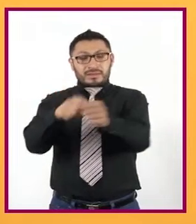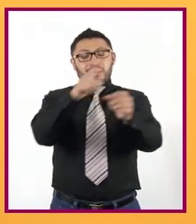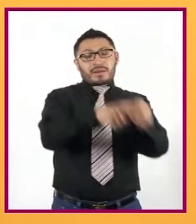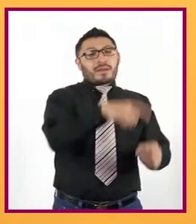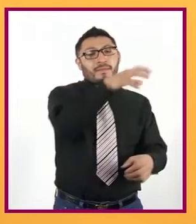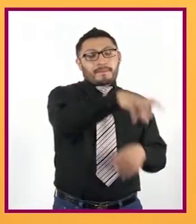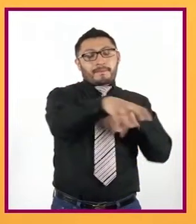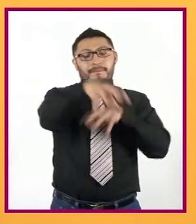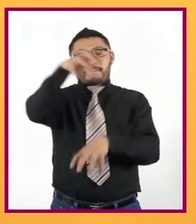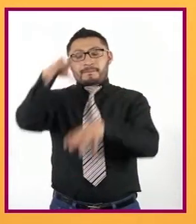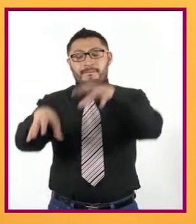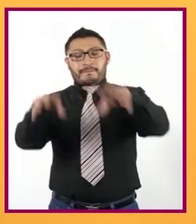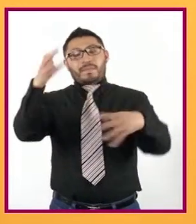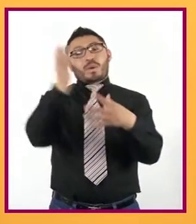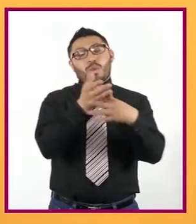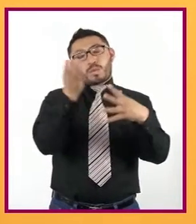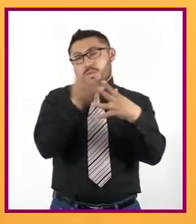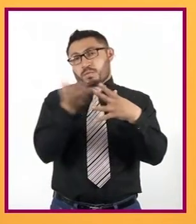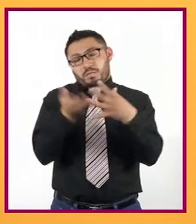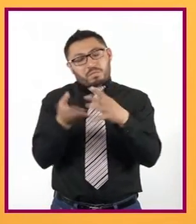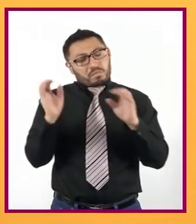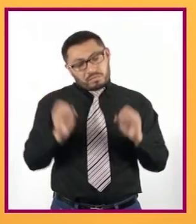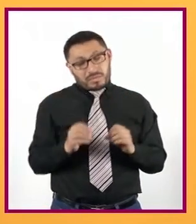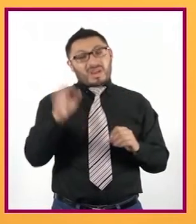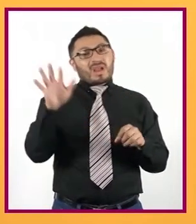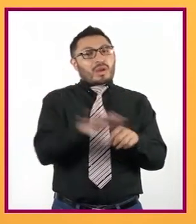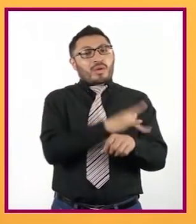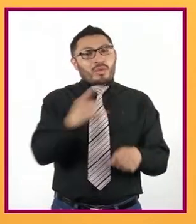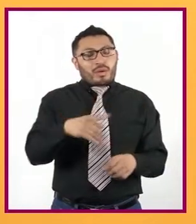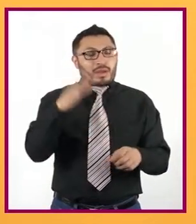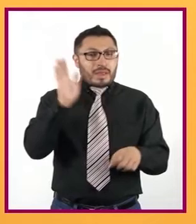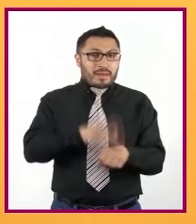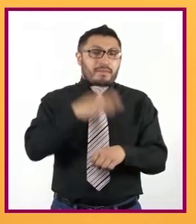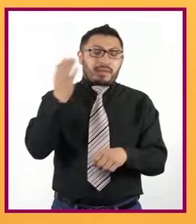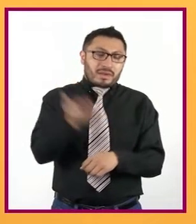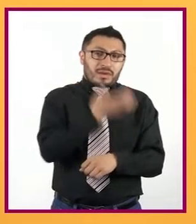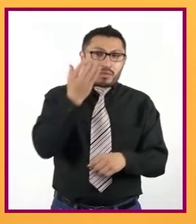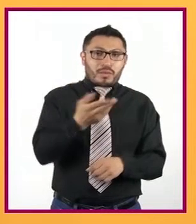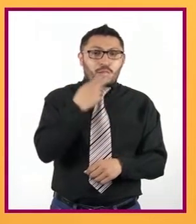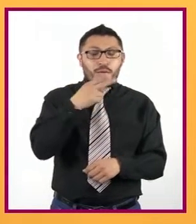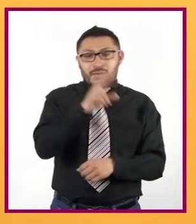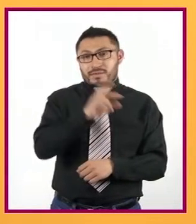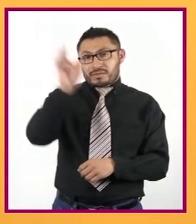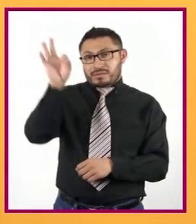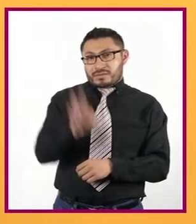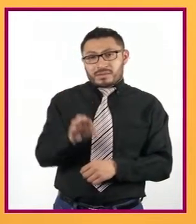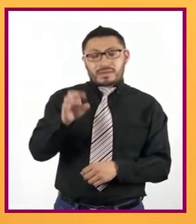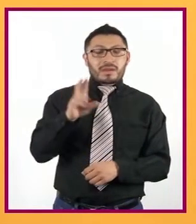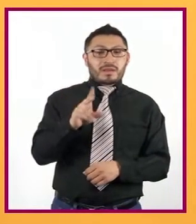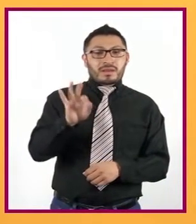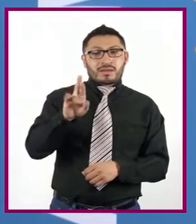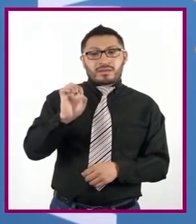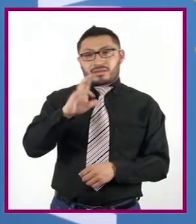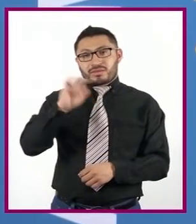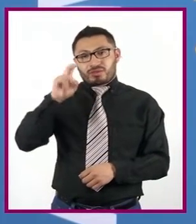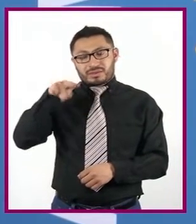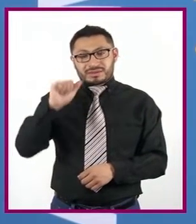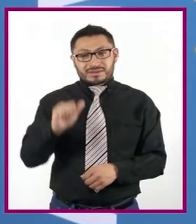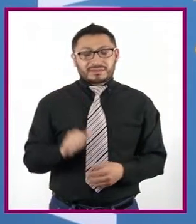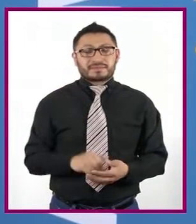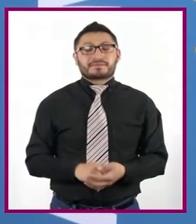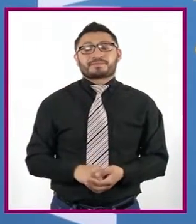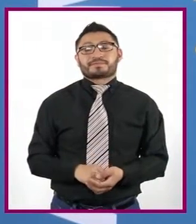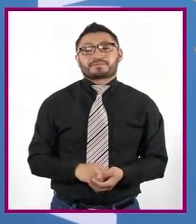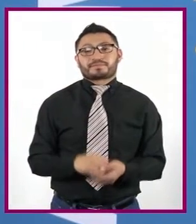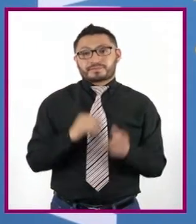categoría. Esto debido a que es más práctico utilizar el porcentaje que la frecuencia.